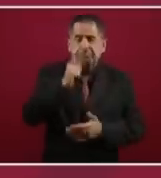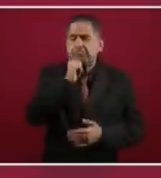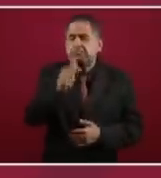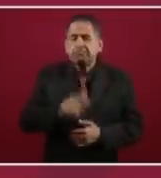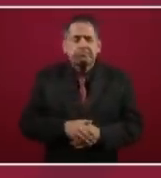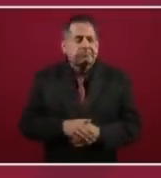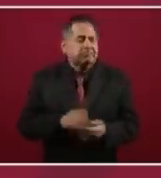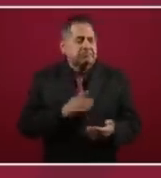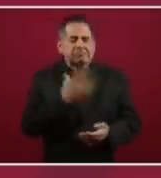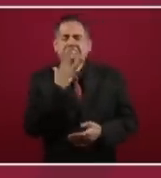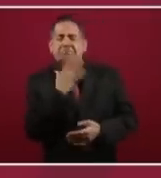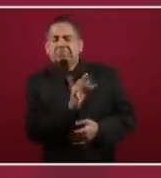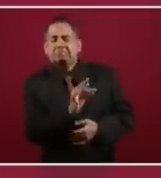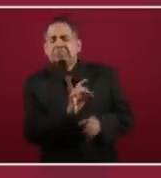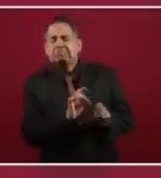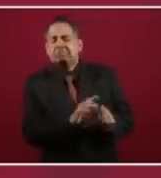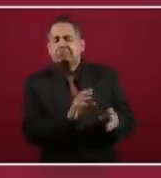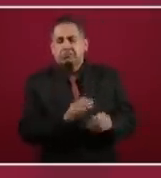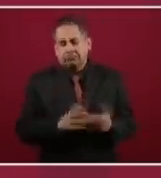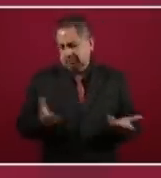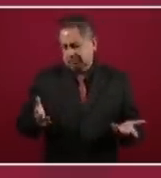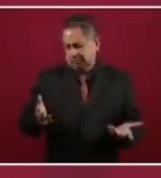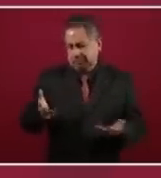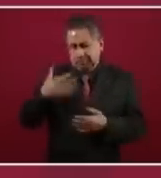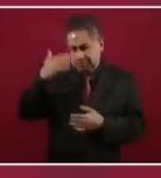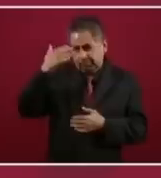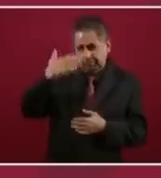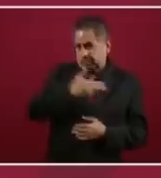¿Y eso de que el presidente no sabe?